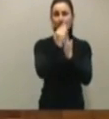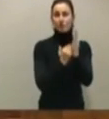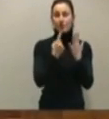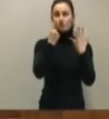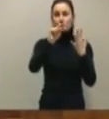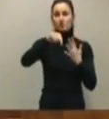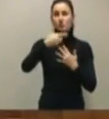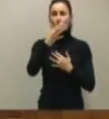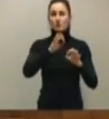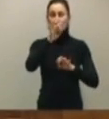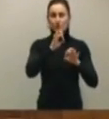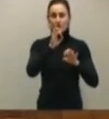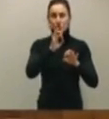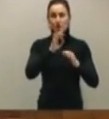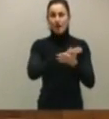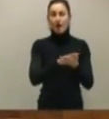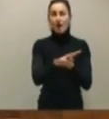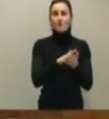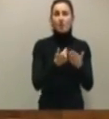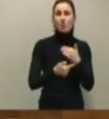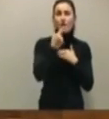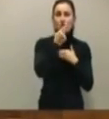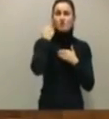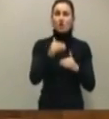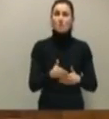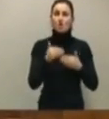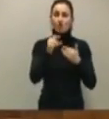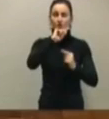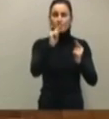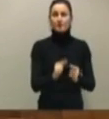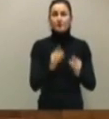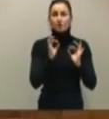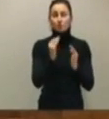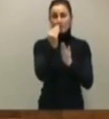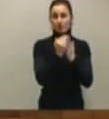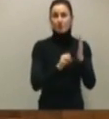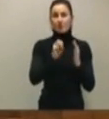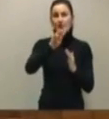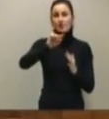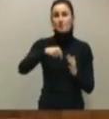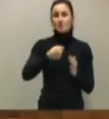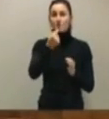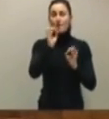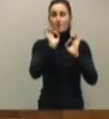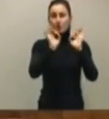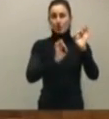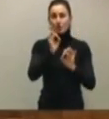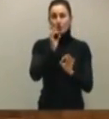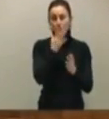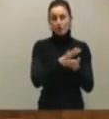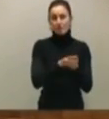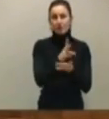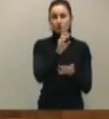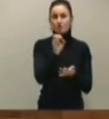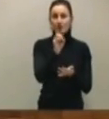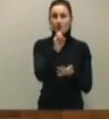en un 6,4% respecto al presupuesto prorrogado y sufre una reducción del 13% sobre el del 2011. Es